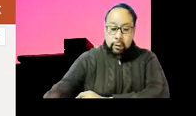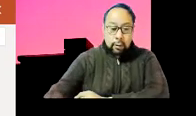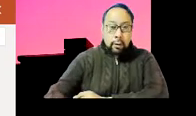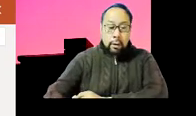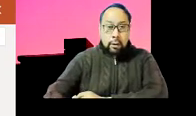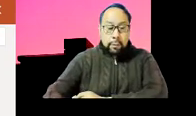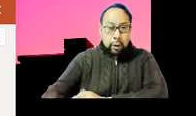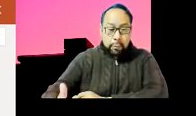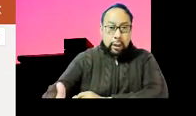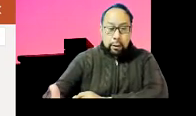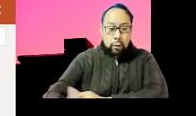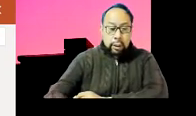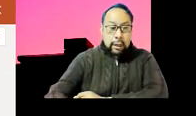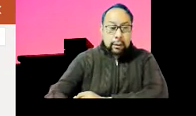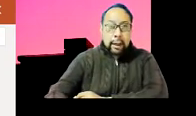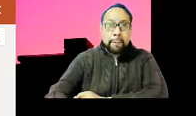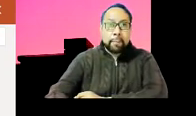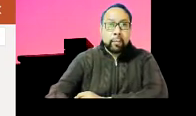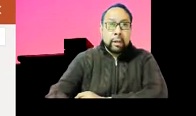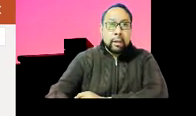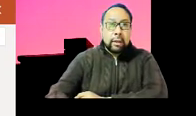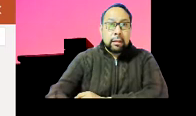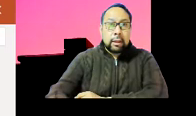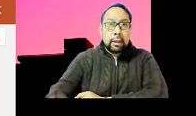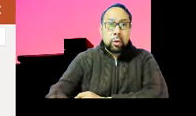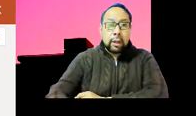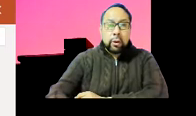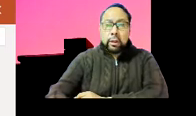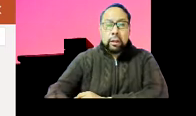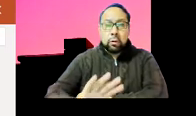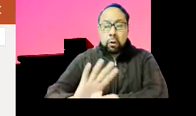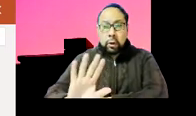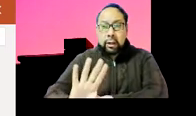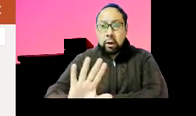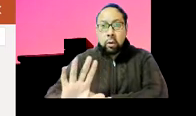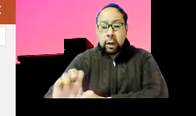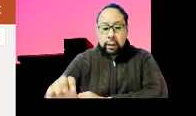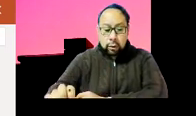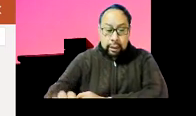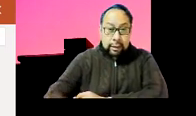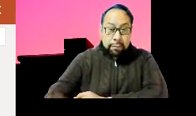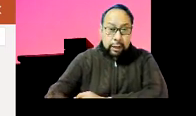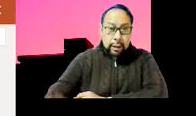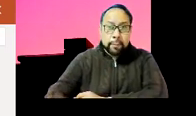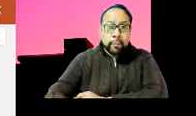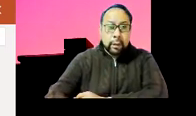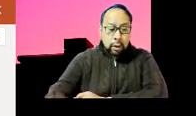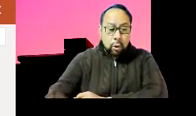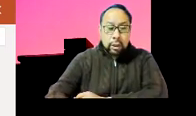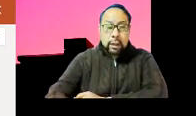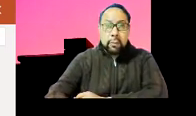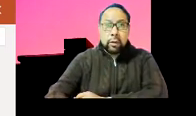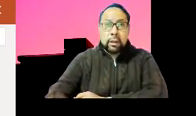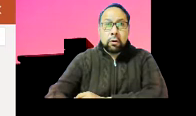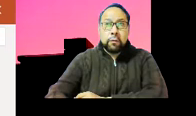acotación. Sí, porque puede surgir esta duda, le digo, y eso lo pueden hacer con cualquier otra disciplina.